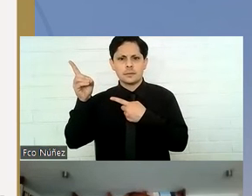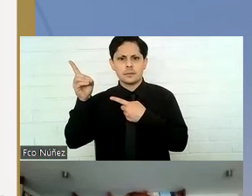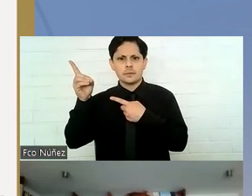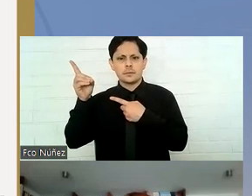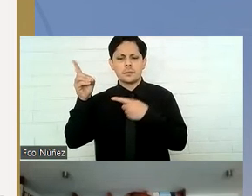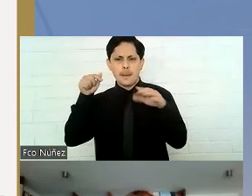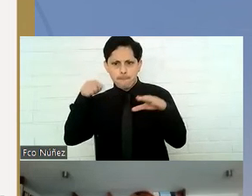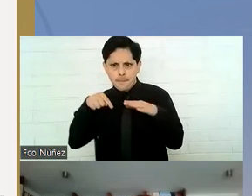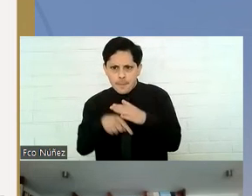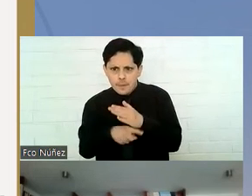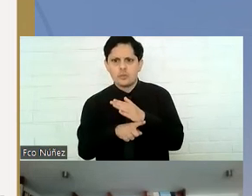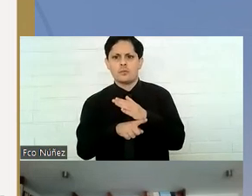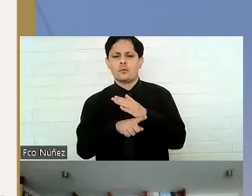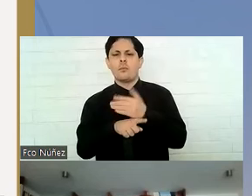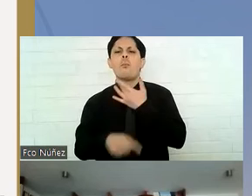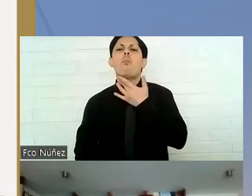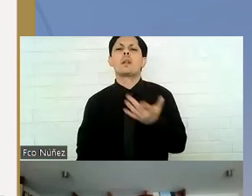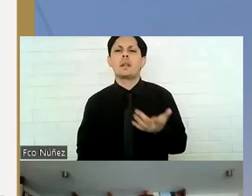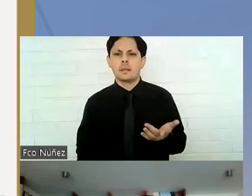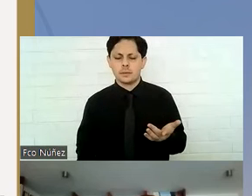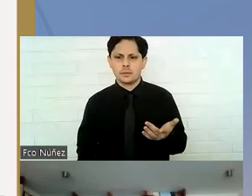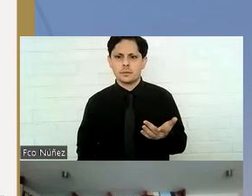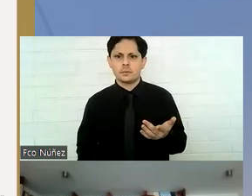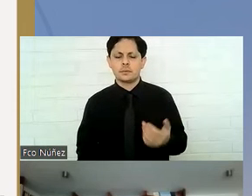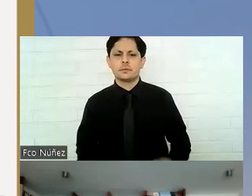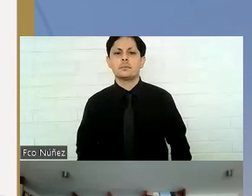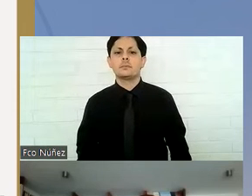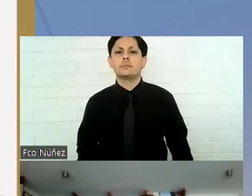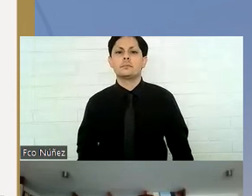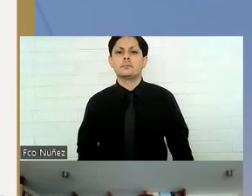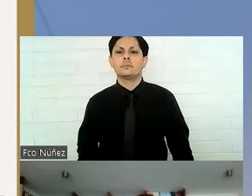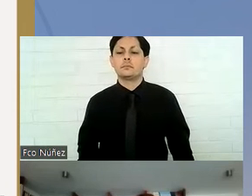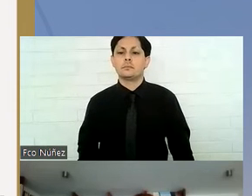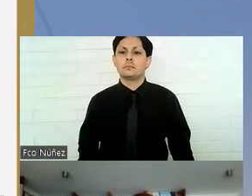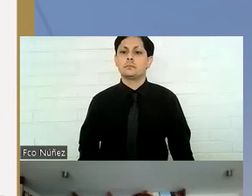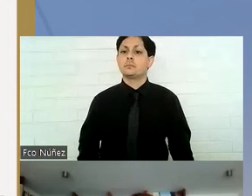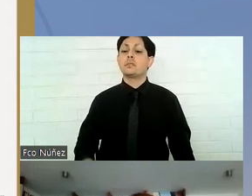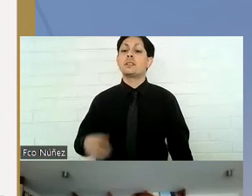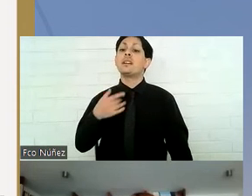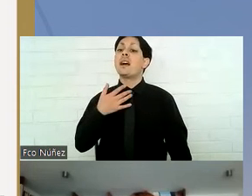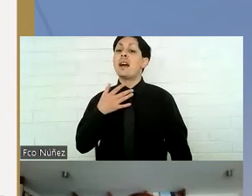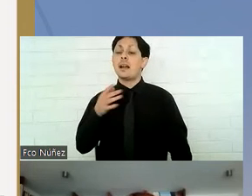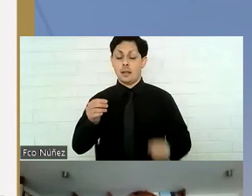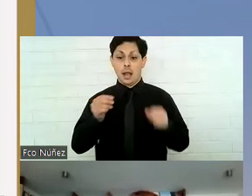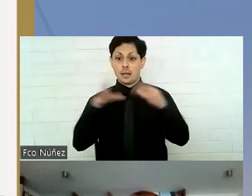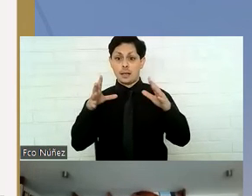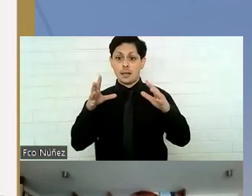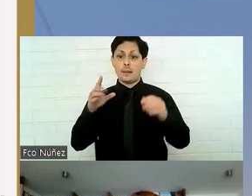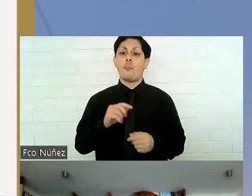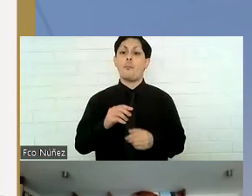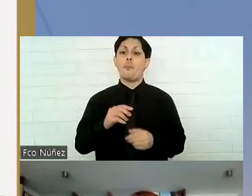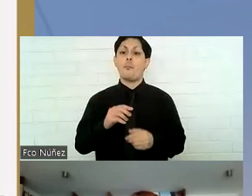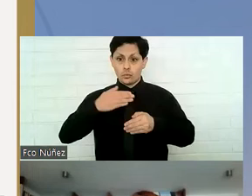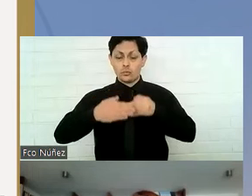intempestivo. ¿Por qué? Porque de inmediato altera y produce una diferencia,